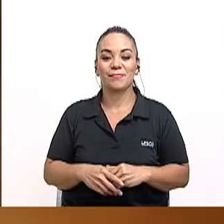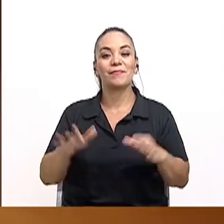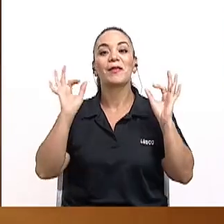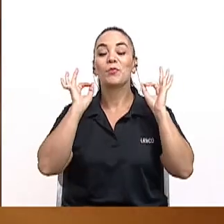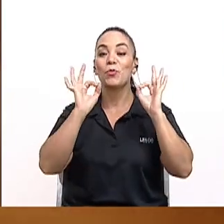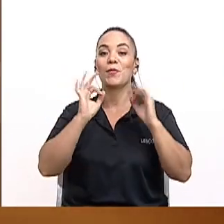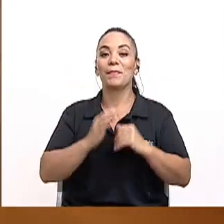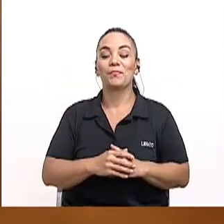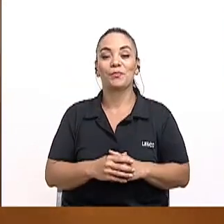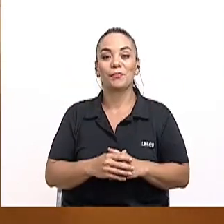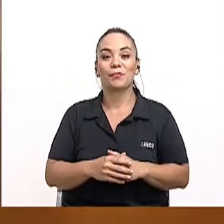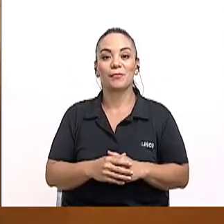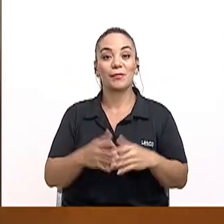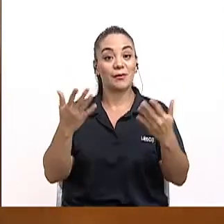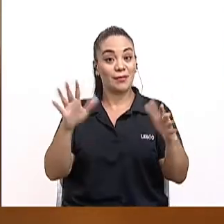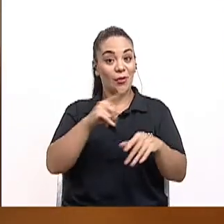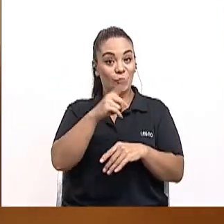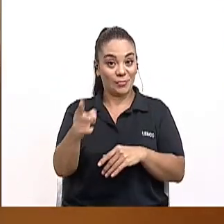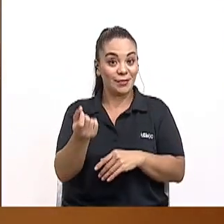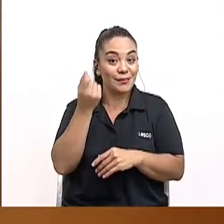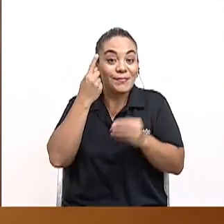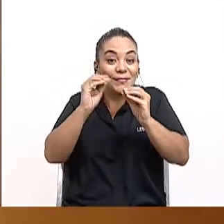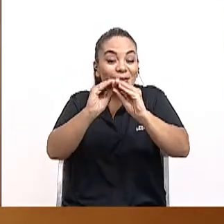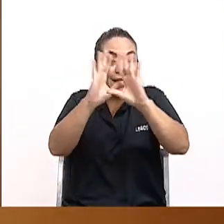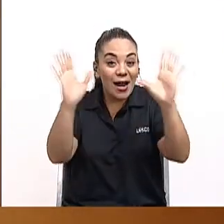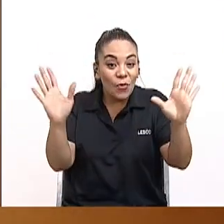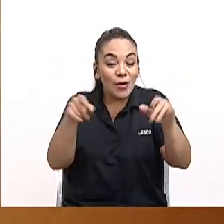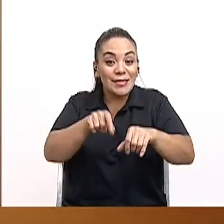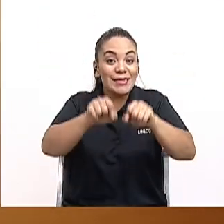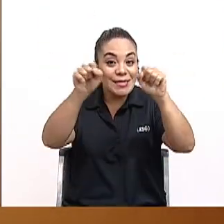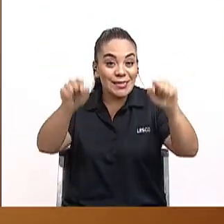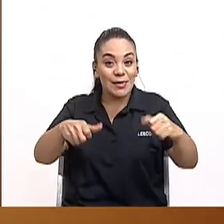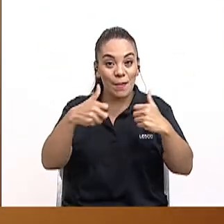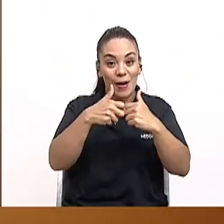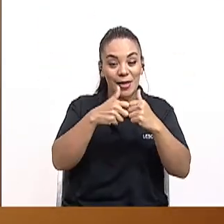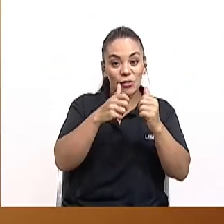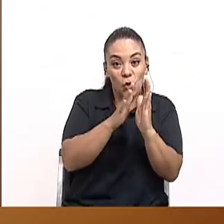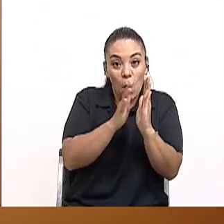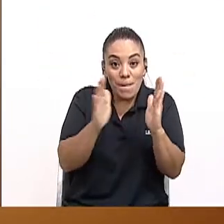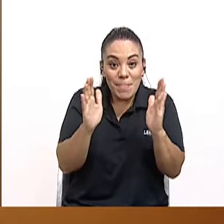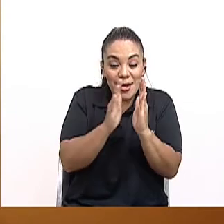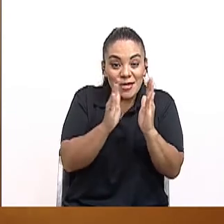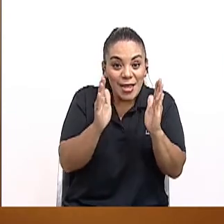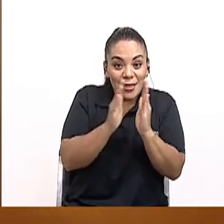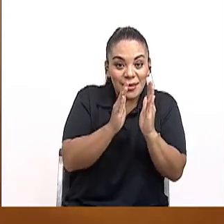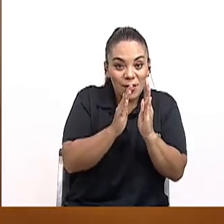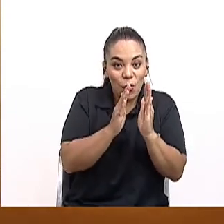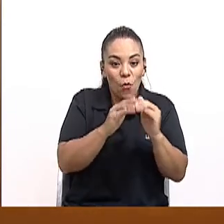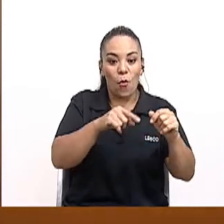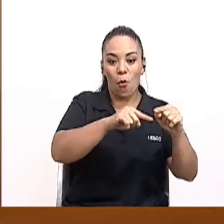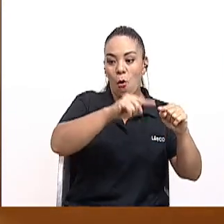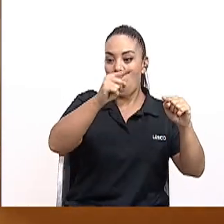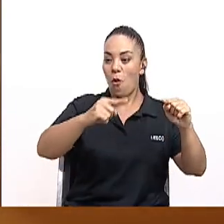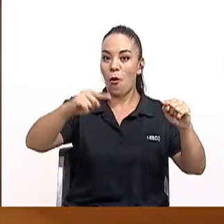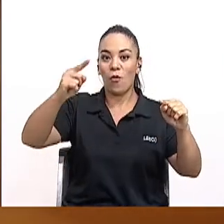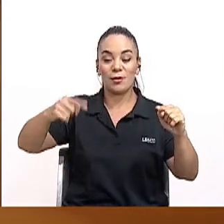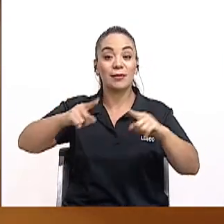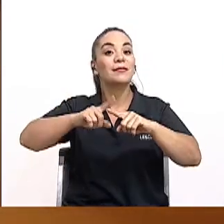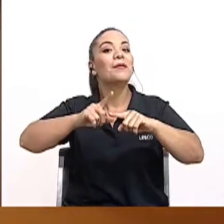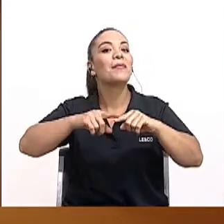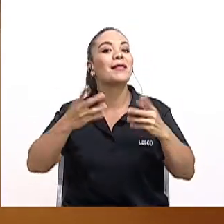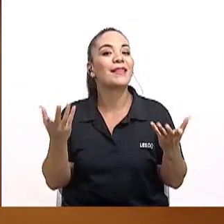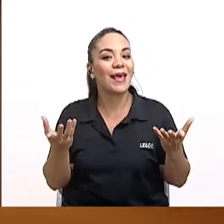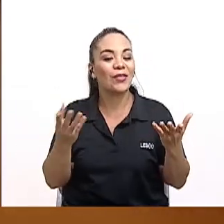Muy bien, ahora sí, ya les quedó claro el espectro electromagnético, ese conjunto de ondas de acuerdo a la